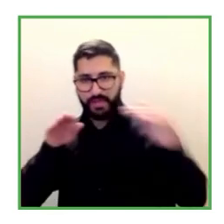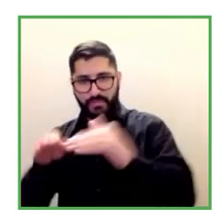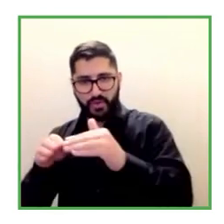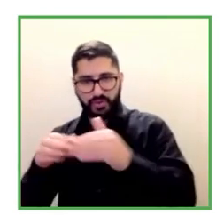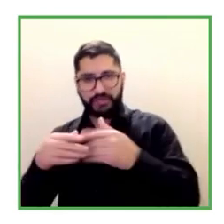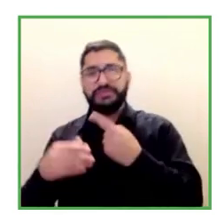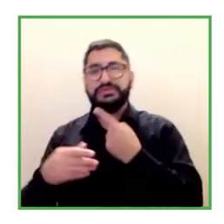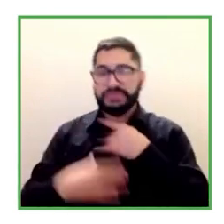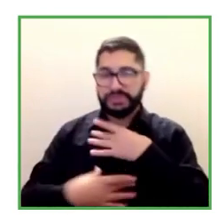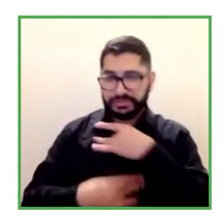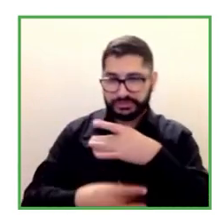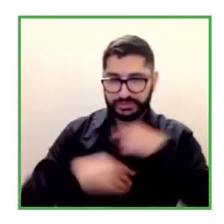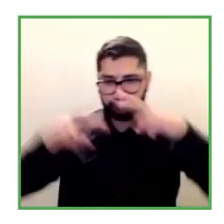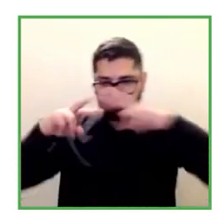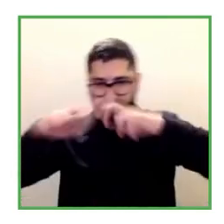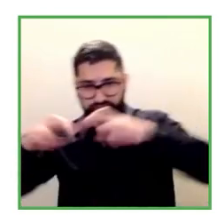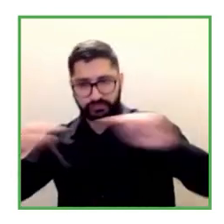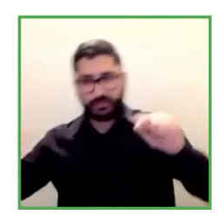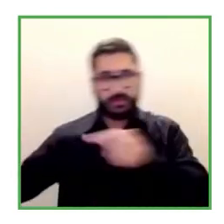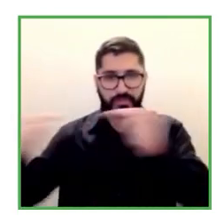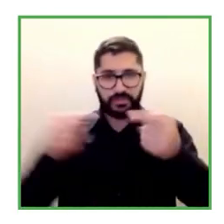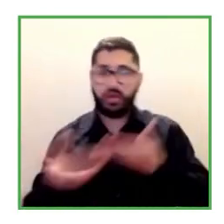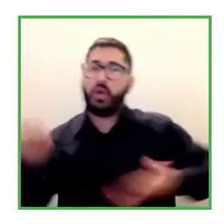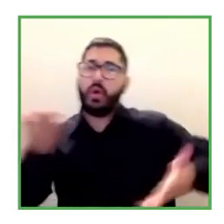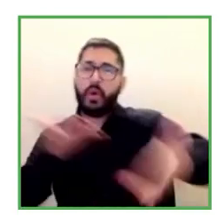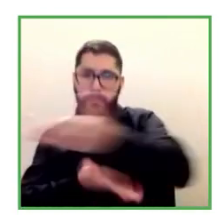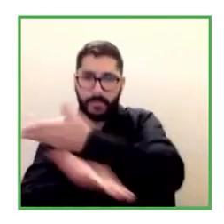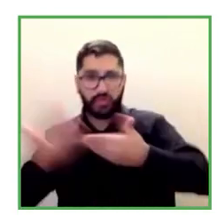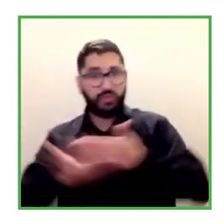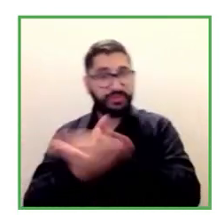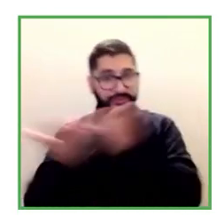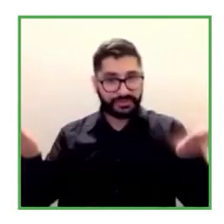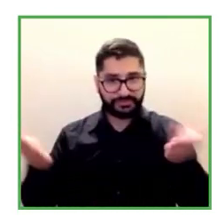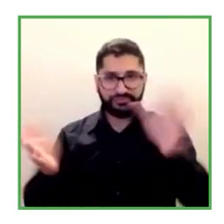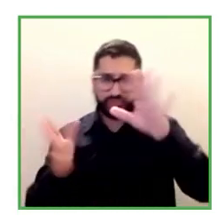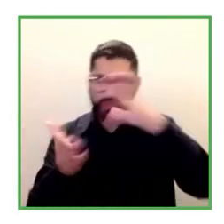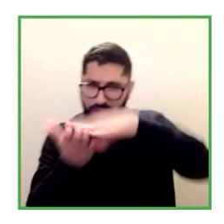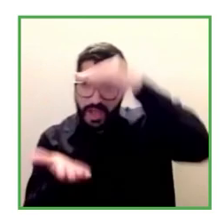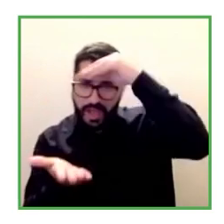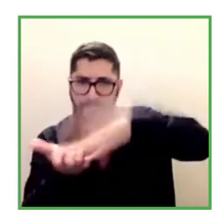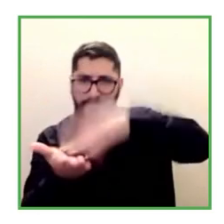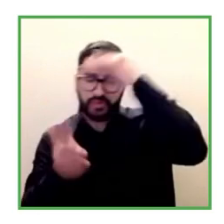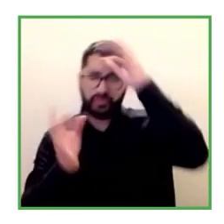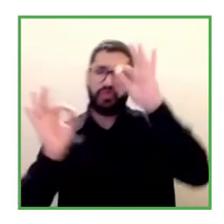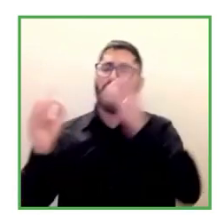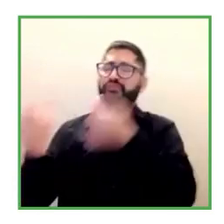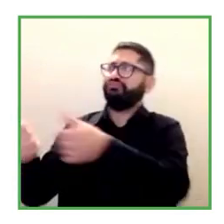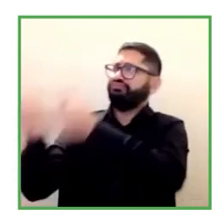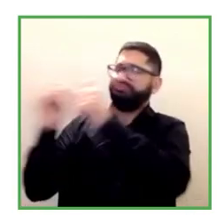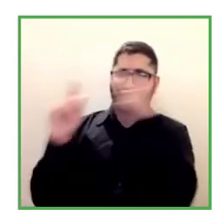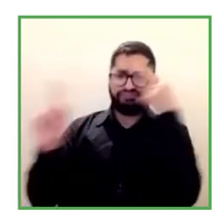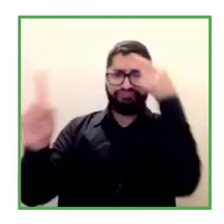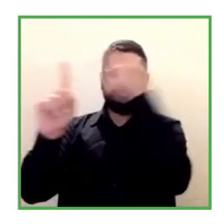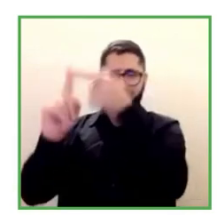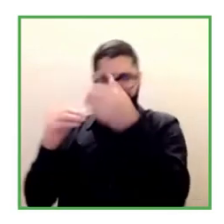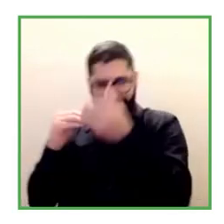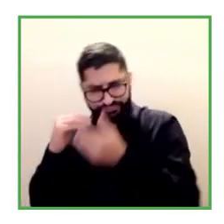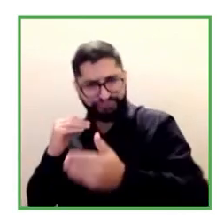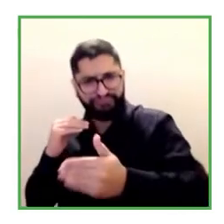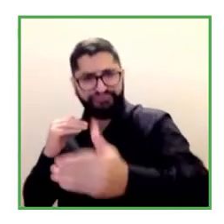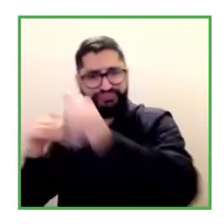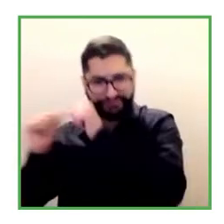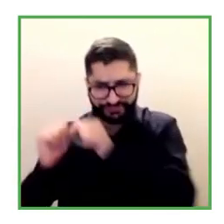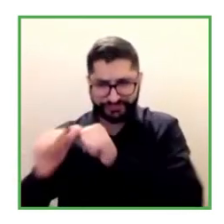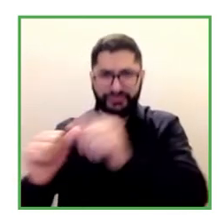compartir sus aprendizajes, pero también los enormes desafíos que tenemos por delante. Y para eso, bueno, la invitación es que todos podamos